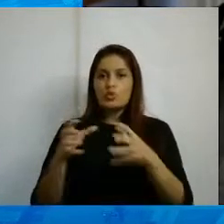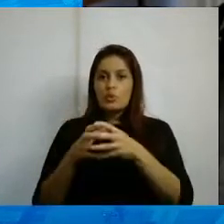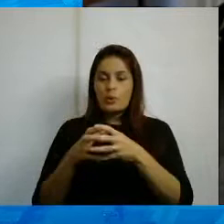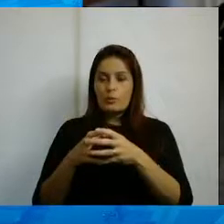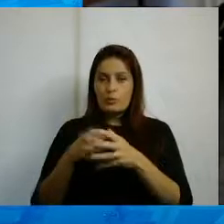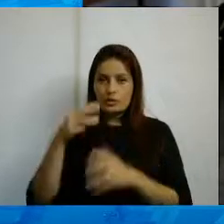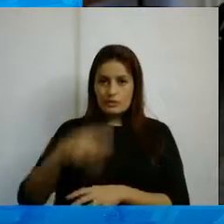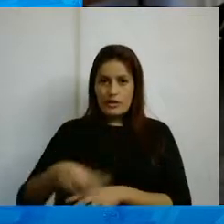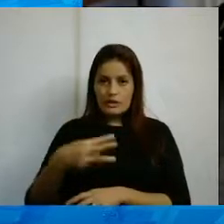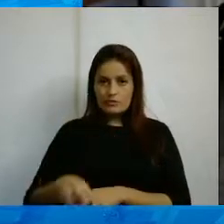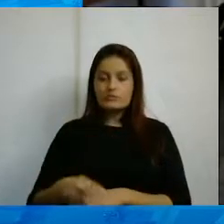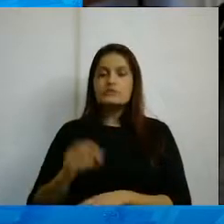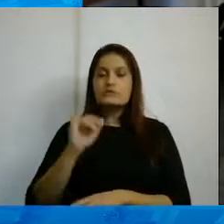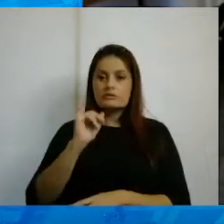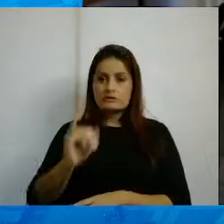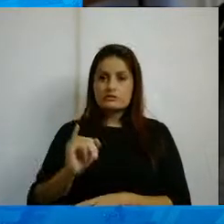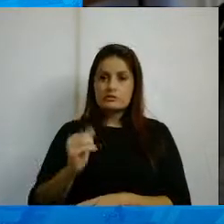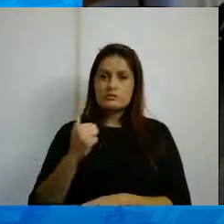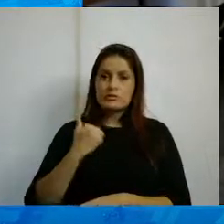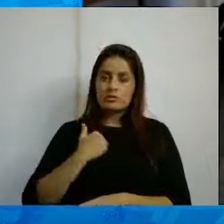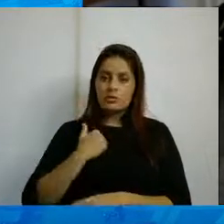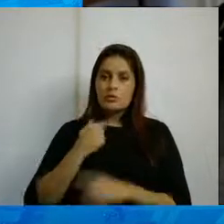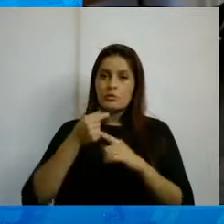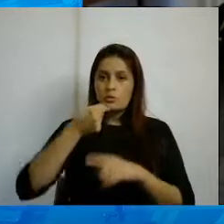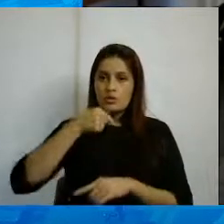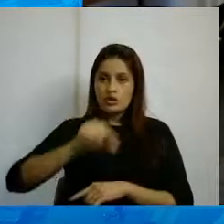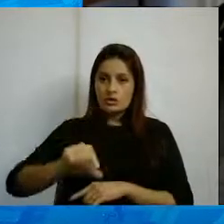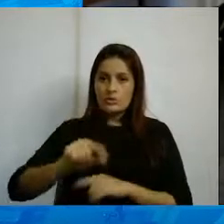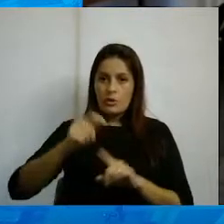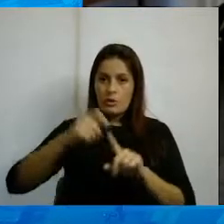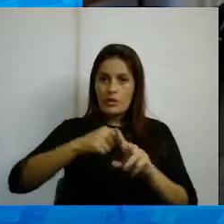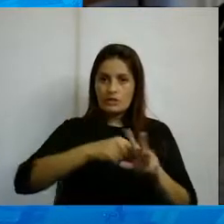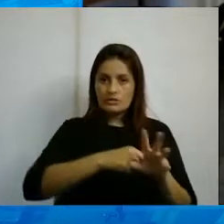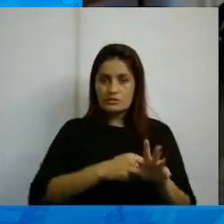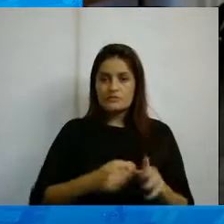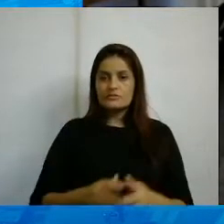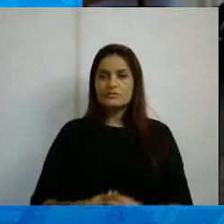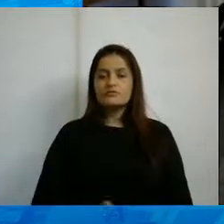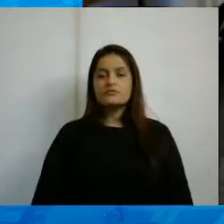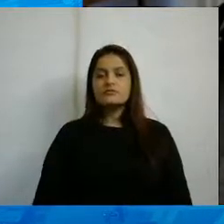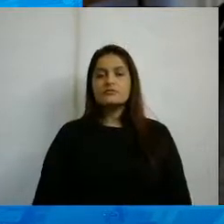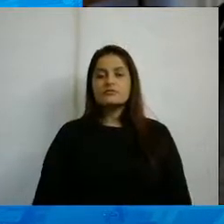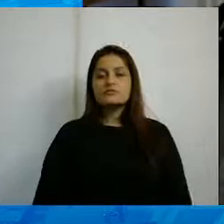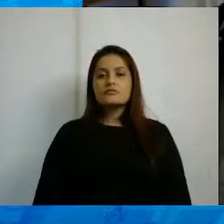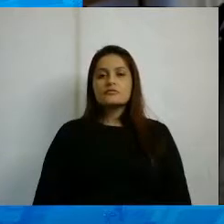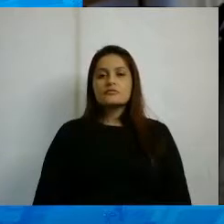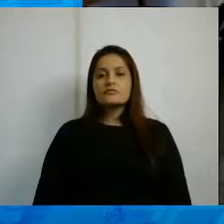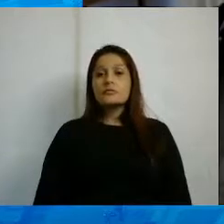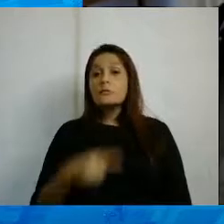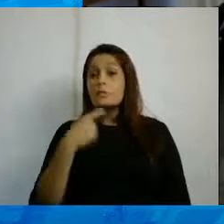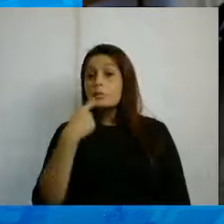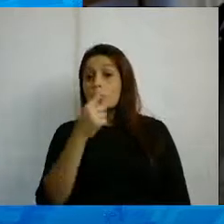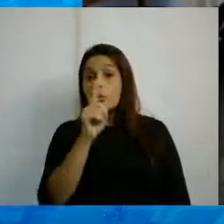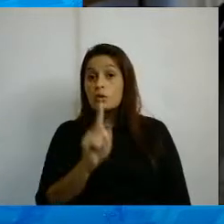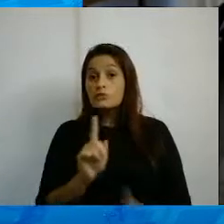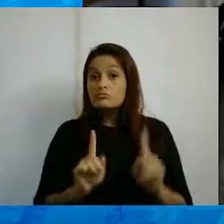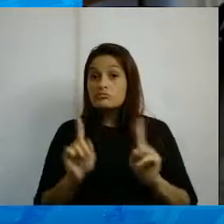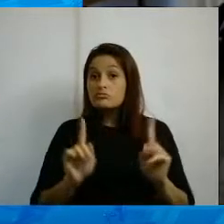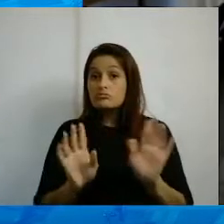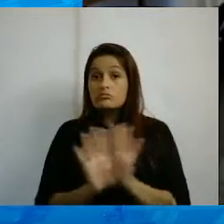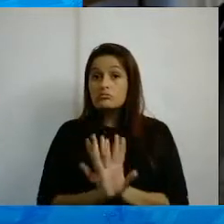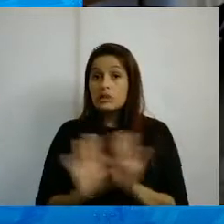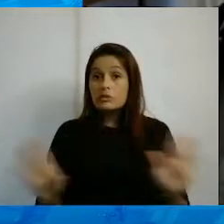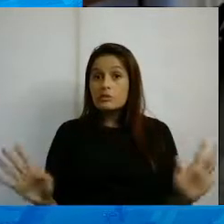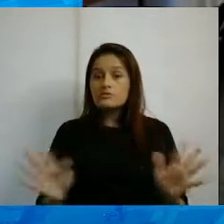que eso sí o sí en los próximos meses va a ser así. ¿Alguna pregunta, consulta?